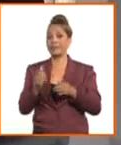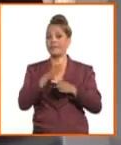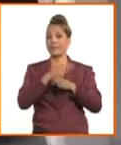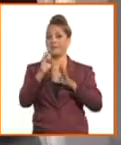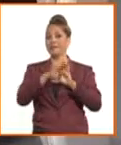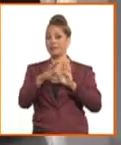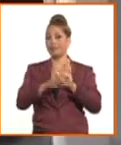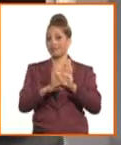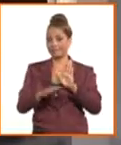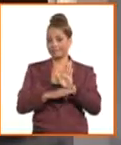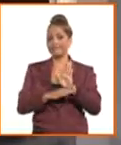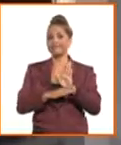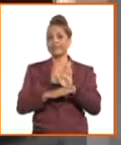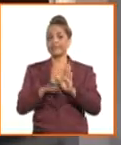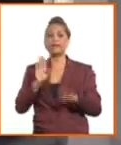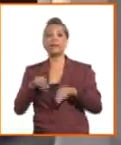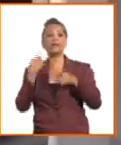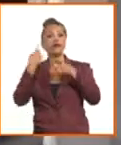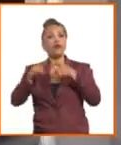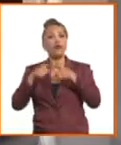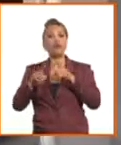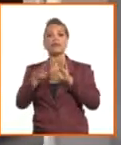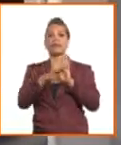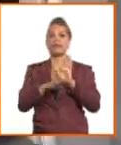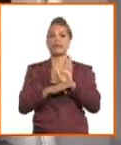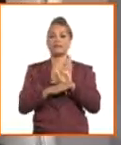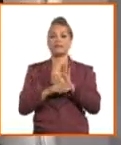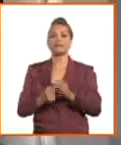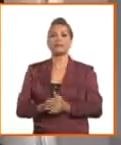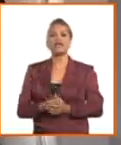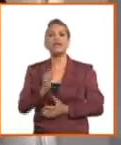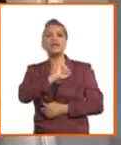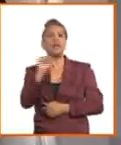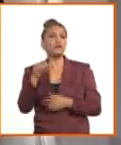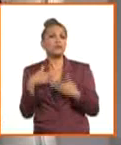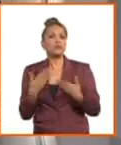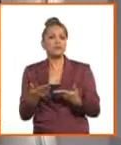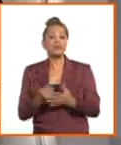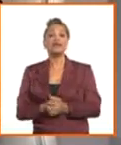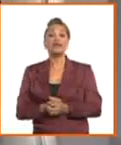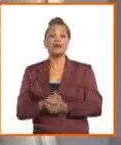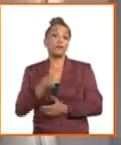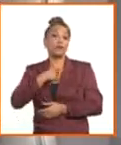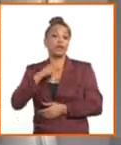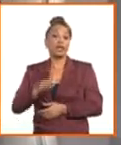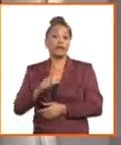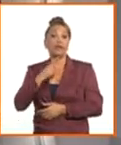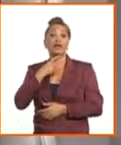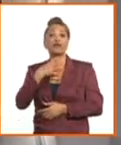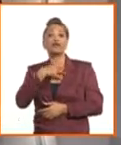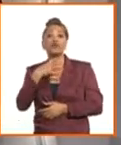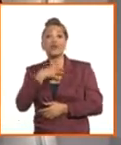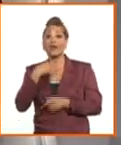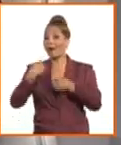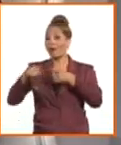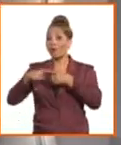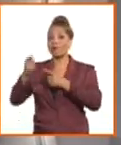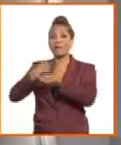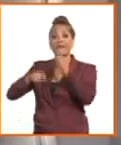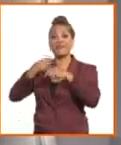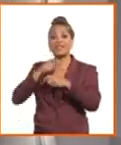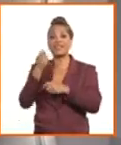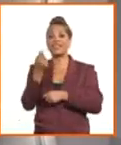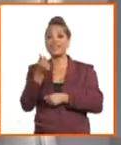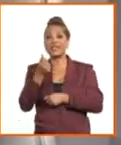todas las otras, de alguna manera. Claro. Aquí el éxito está en que tú tengas un nivel de oferta en moneda nacional